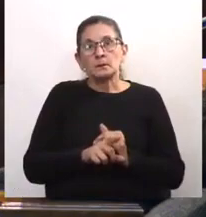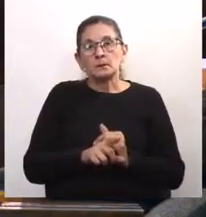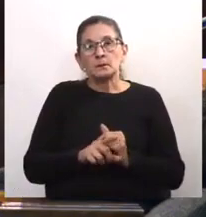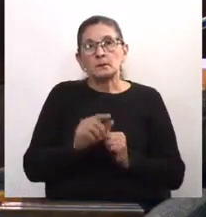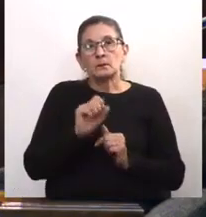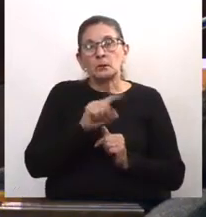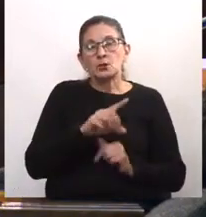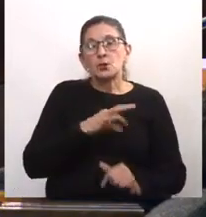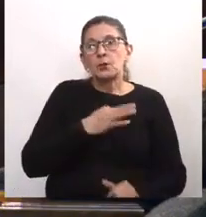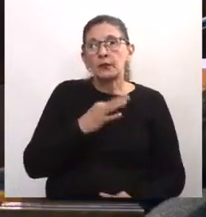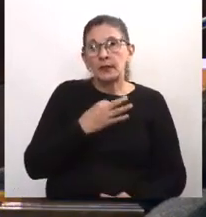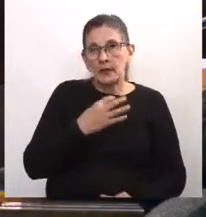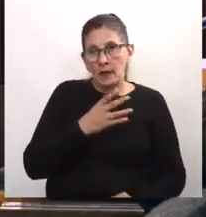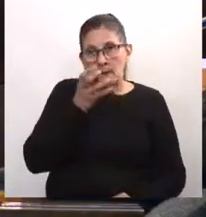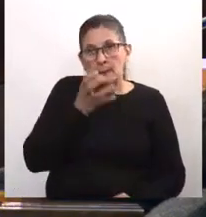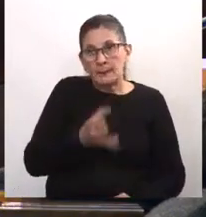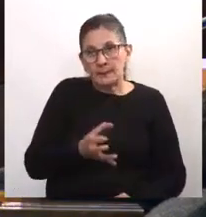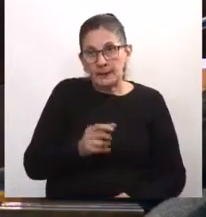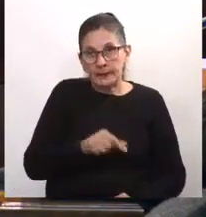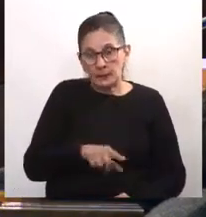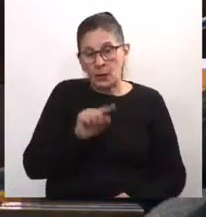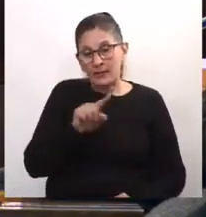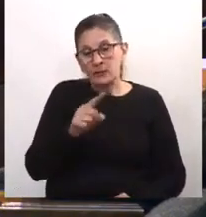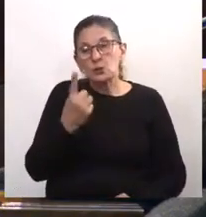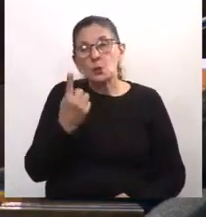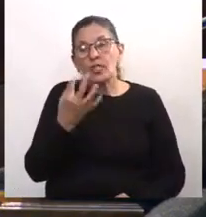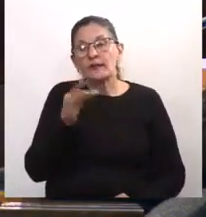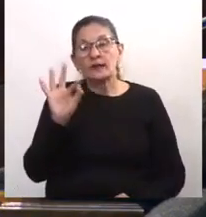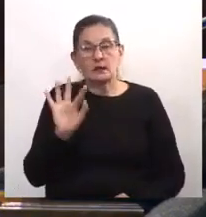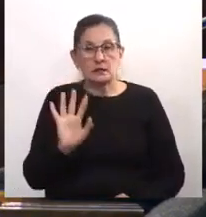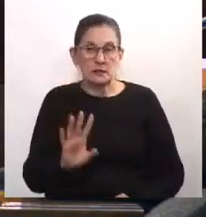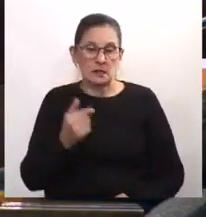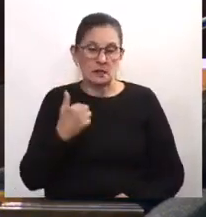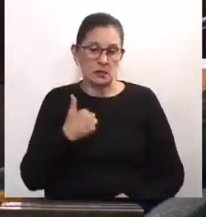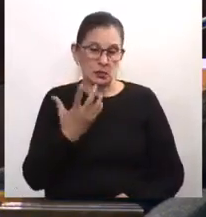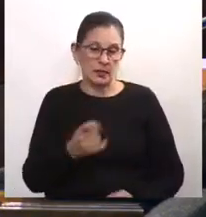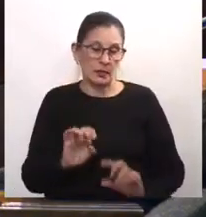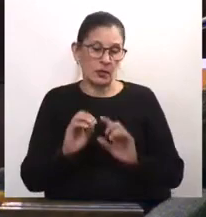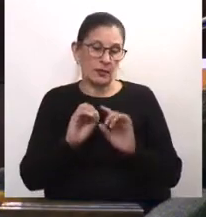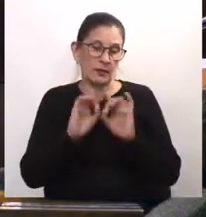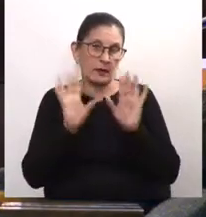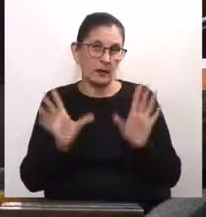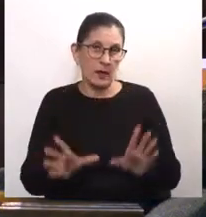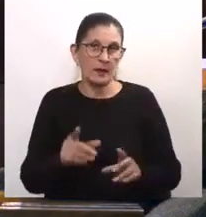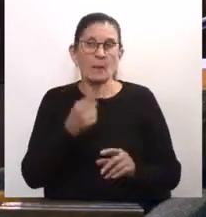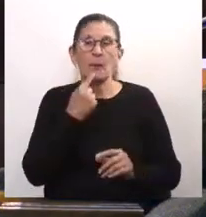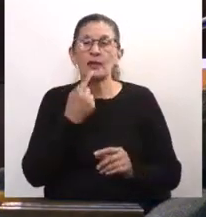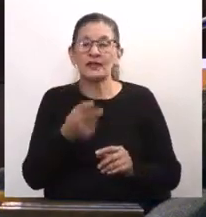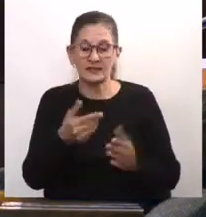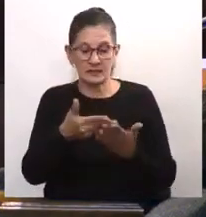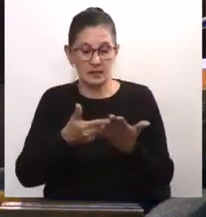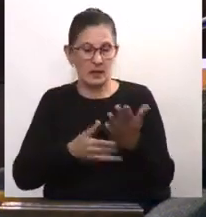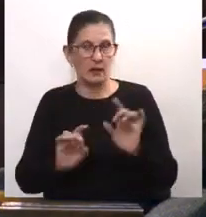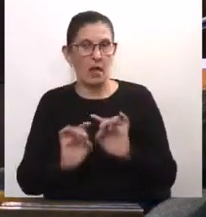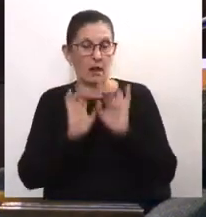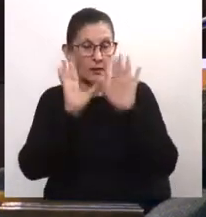su vida corra peligro. Eso es un detalle que lo quiero dejar claro porque el texto es tan